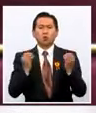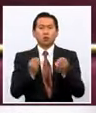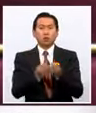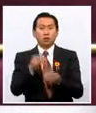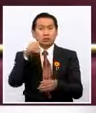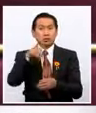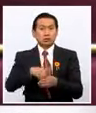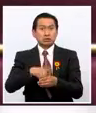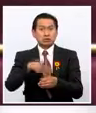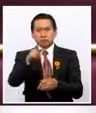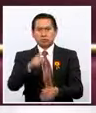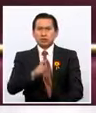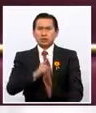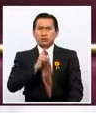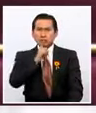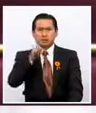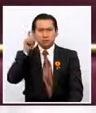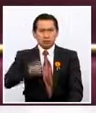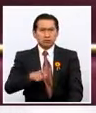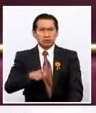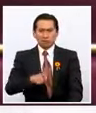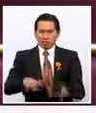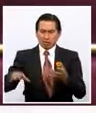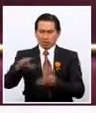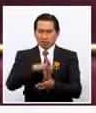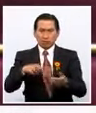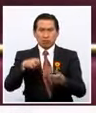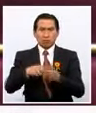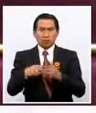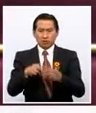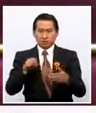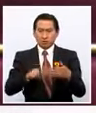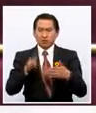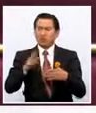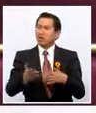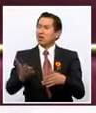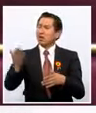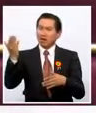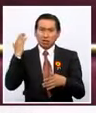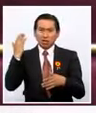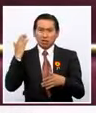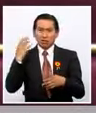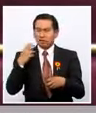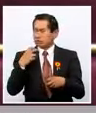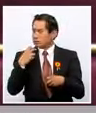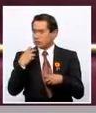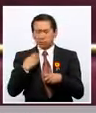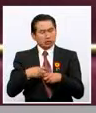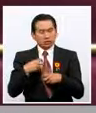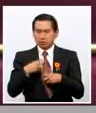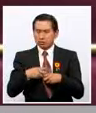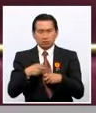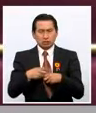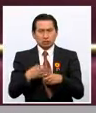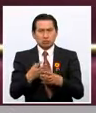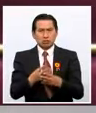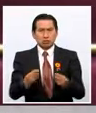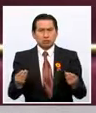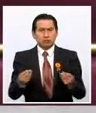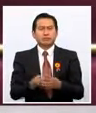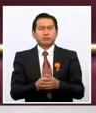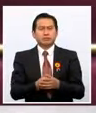incertidumbre porque salir del caos de noviembre del 2019 fue muy difíciles y